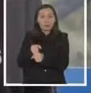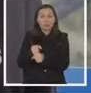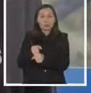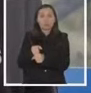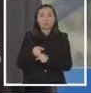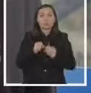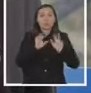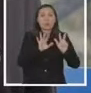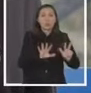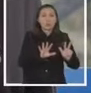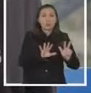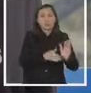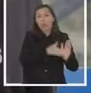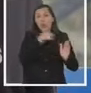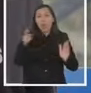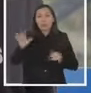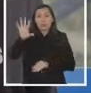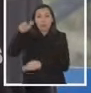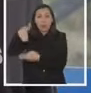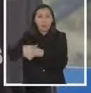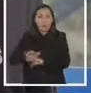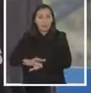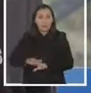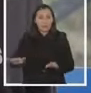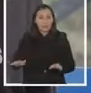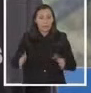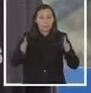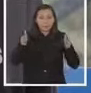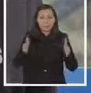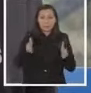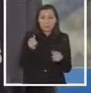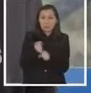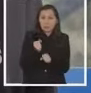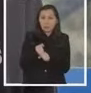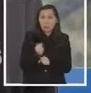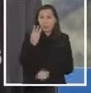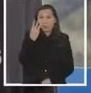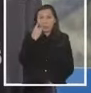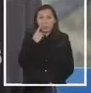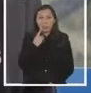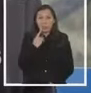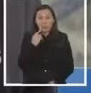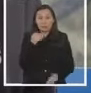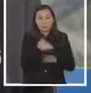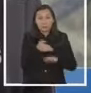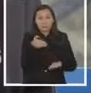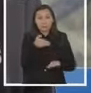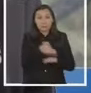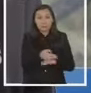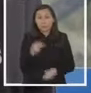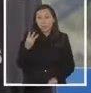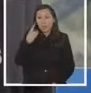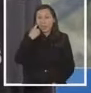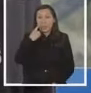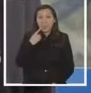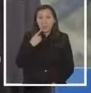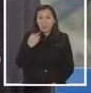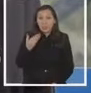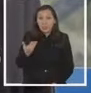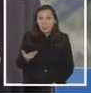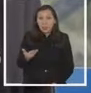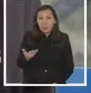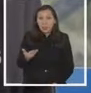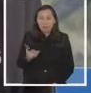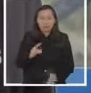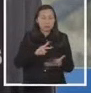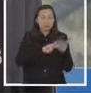de 8 a 5 de la tarde. Trabajé 3 días. Y en esos 3 días